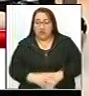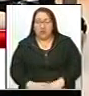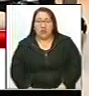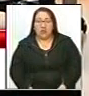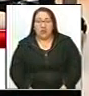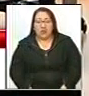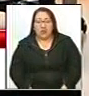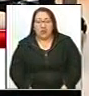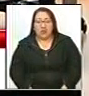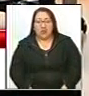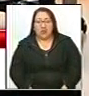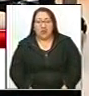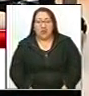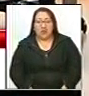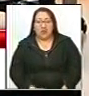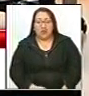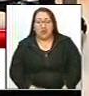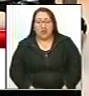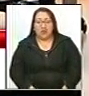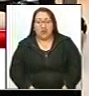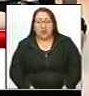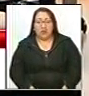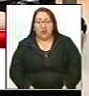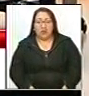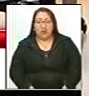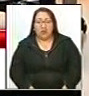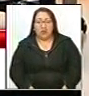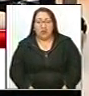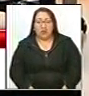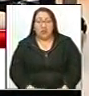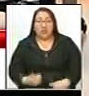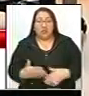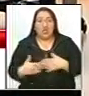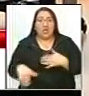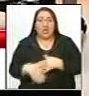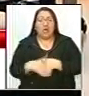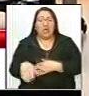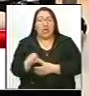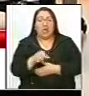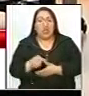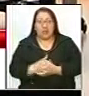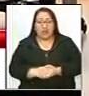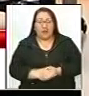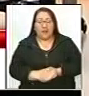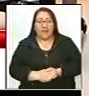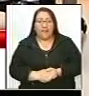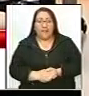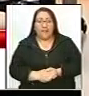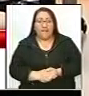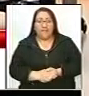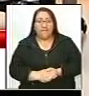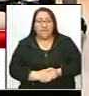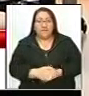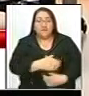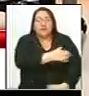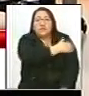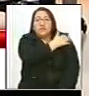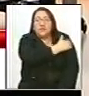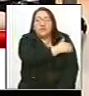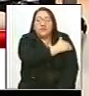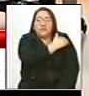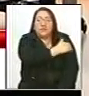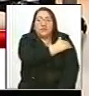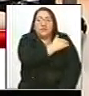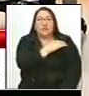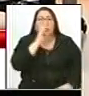ya se ha manifestado en las calles, en las carreteras, por no decirlo, porque no en las calles, en las carreteras se ha manifestado, y yo creo que difícilmente el